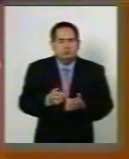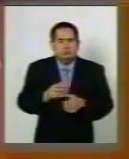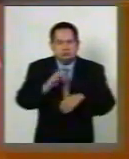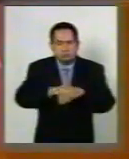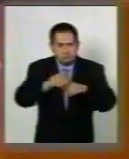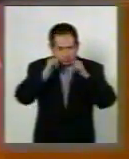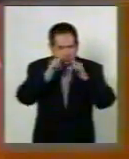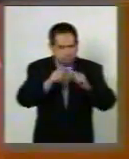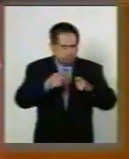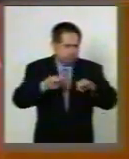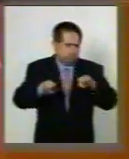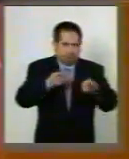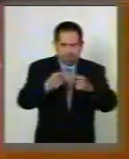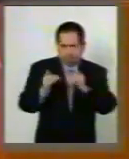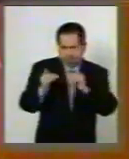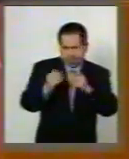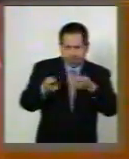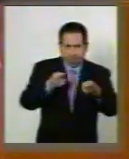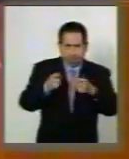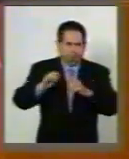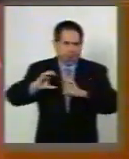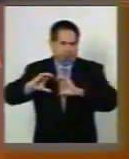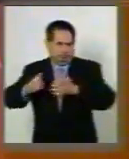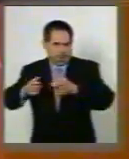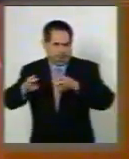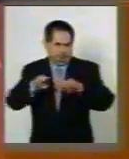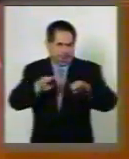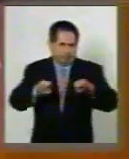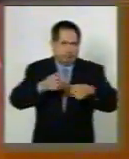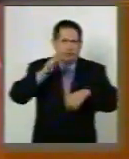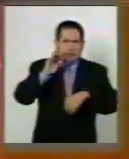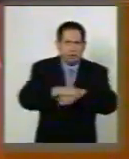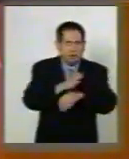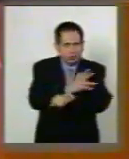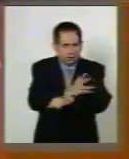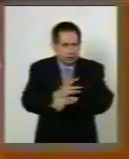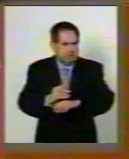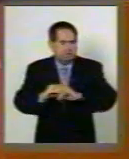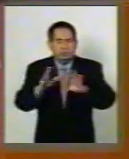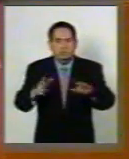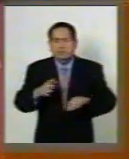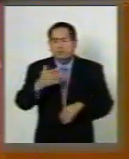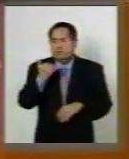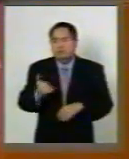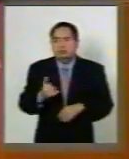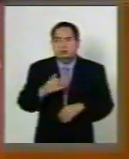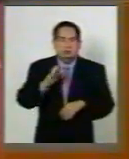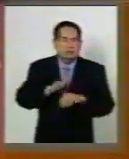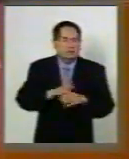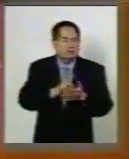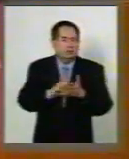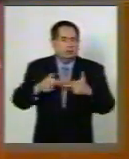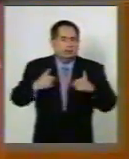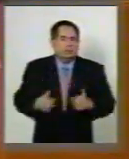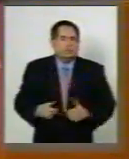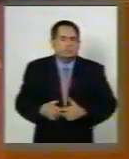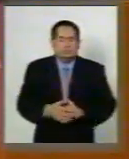un mayor peso en los controles del Congreso, una mayor transparencia y de los derechos